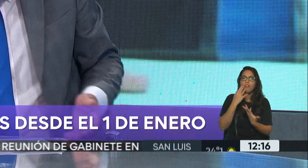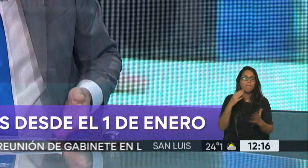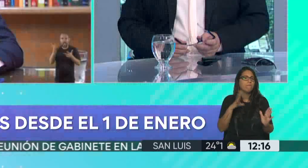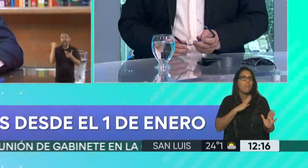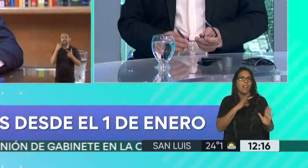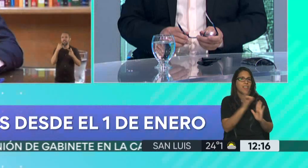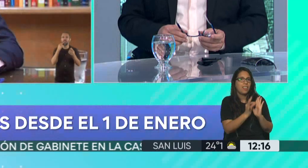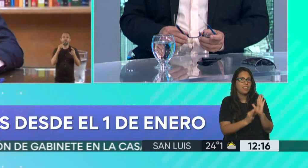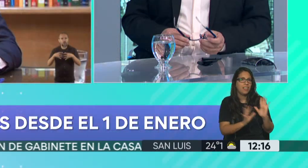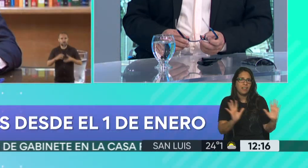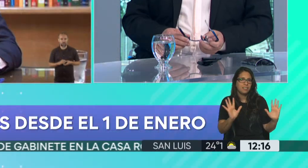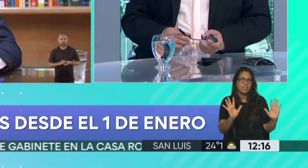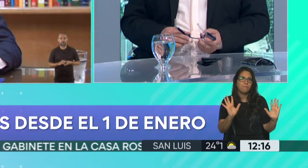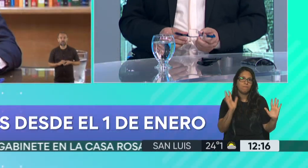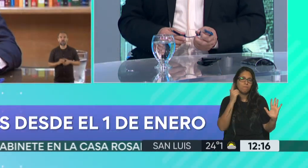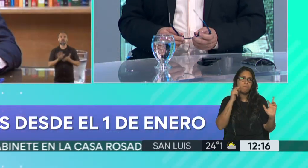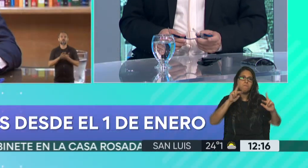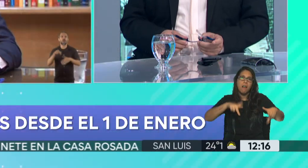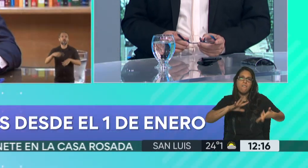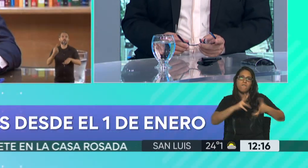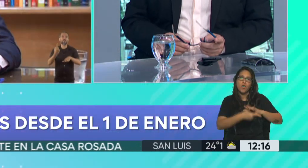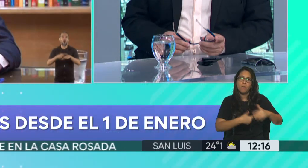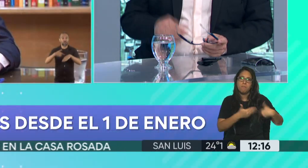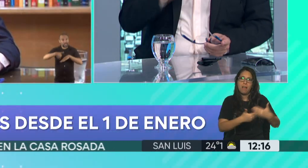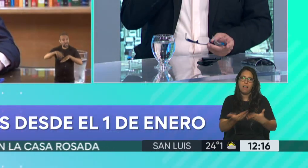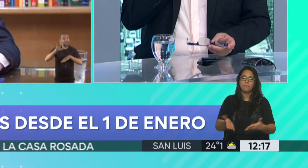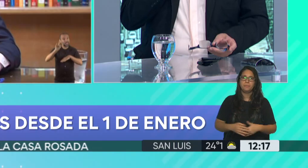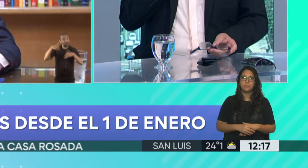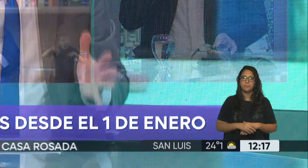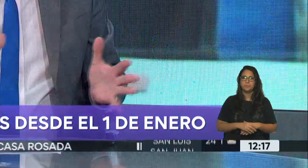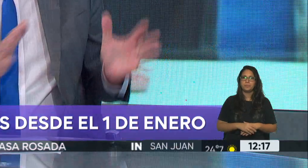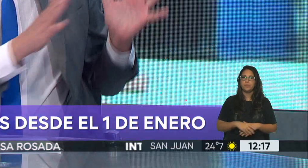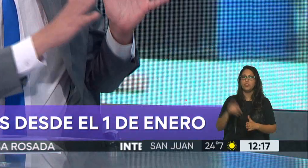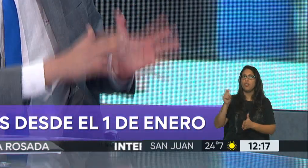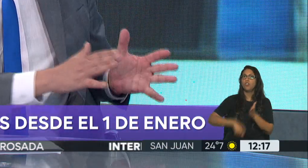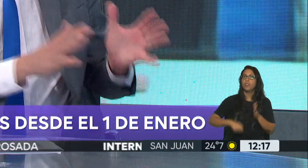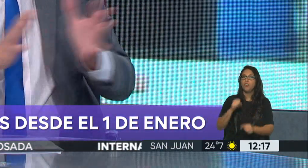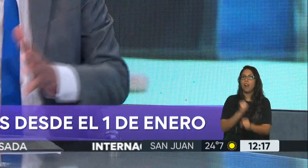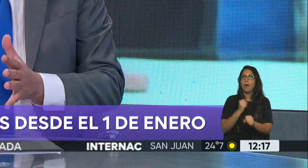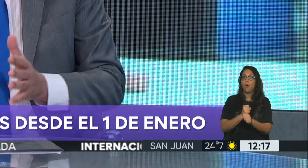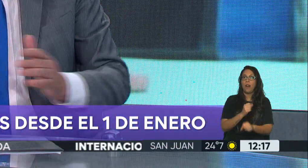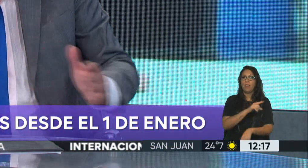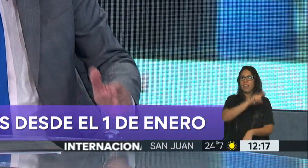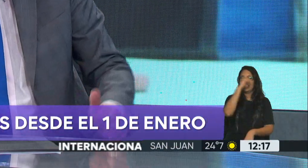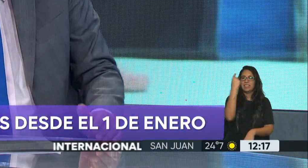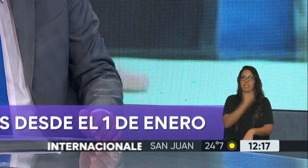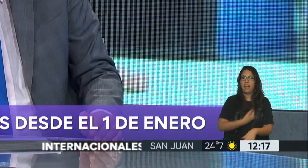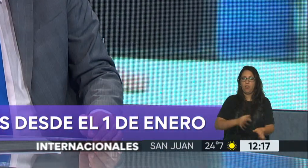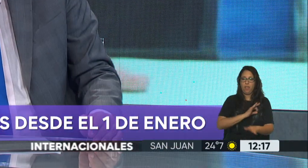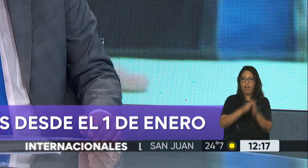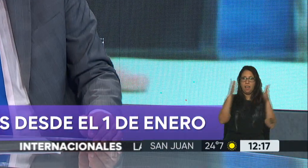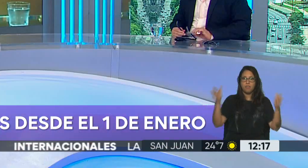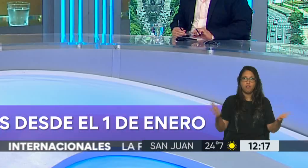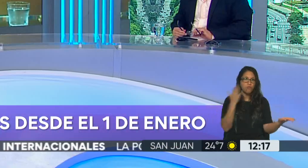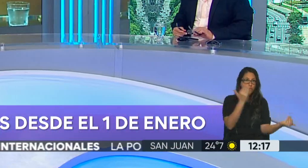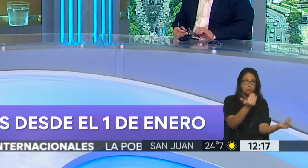detalles de eso, pero se estaba pensando en algún mecanismo de eso. Bueno, rápido, a ver algunos temas. ¿Contratos laborales en el Estado del último año? Sí, del último año, se revisan